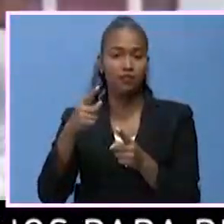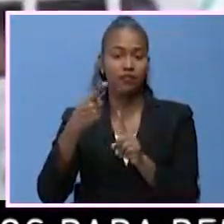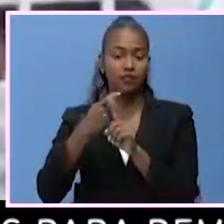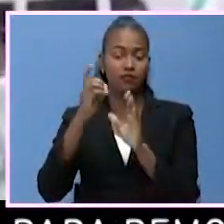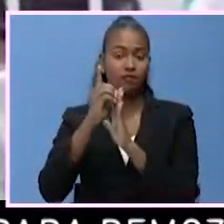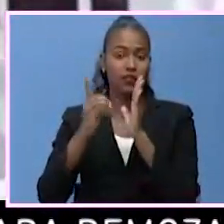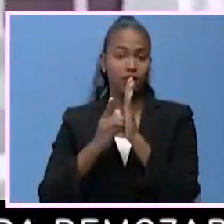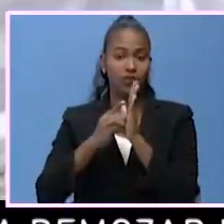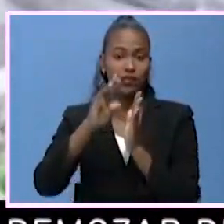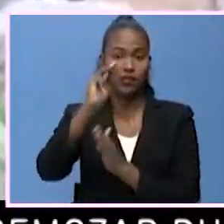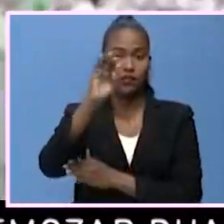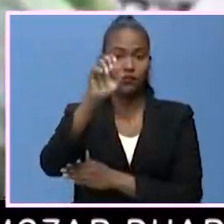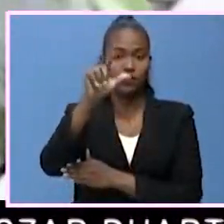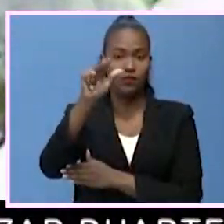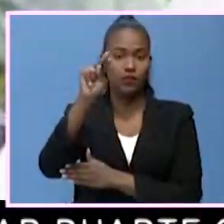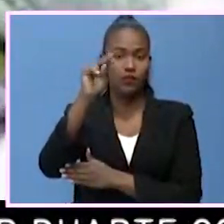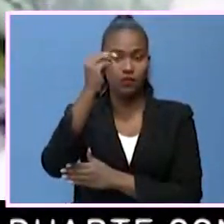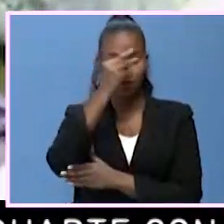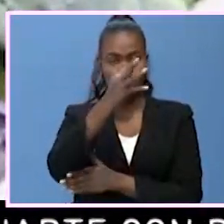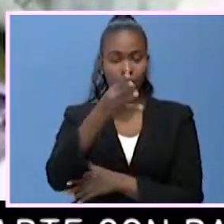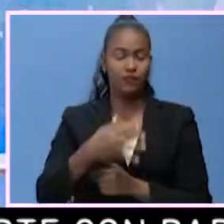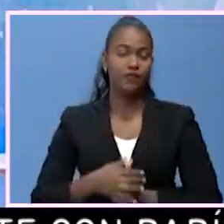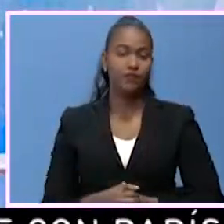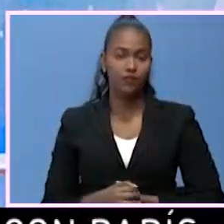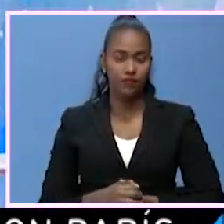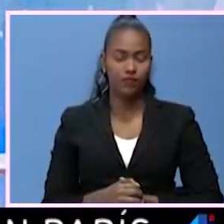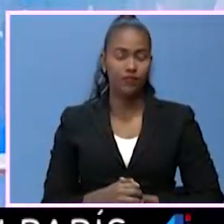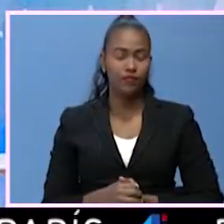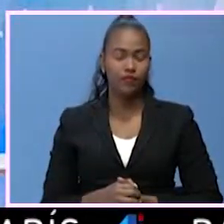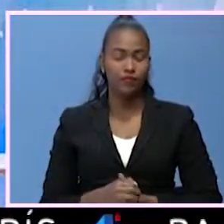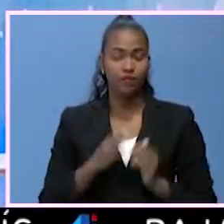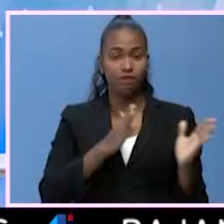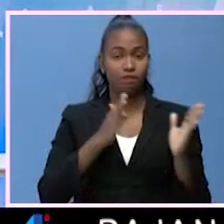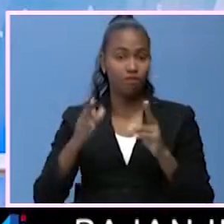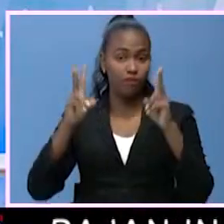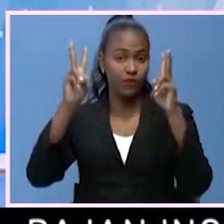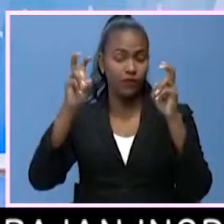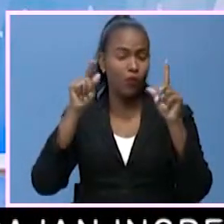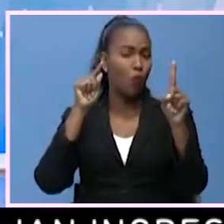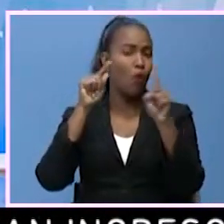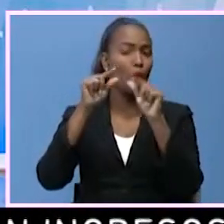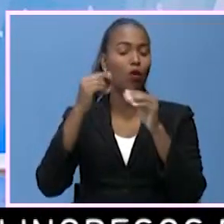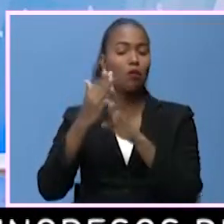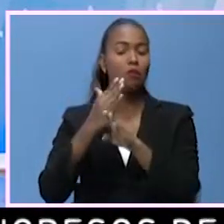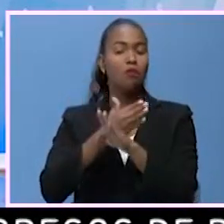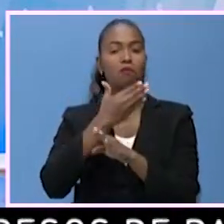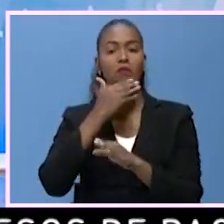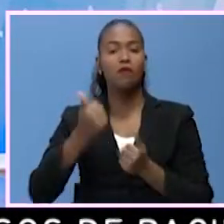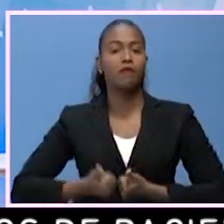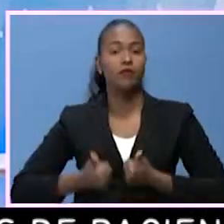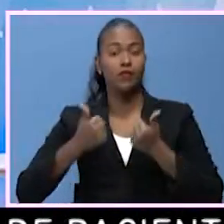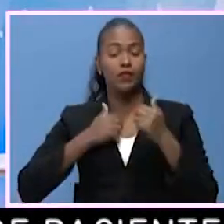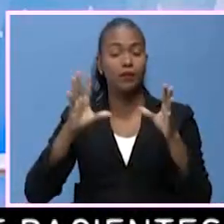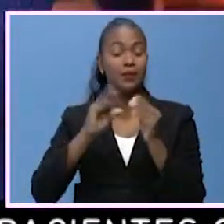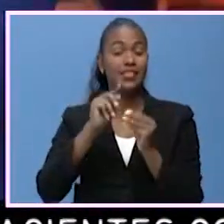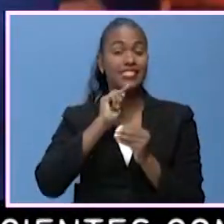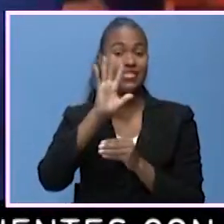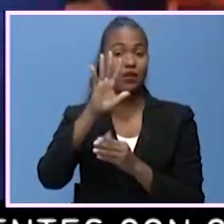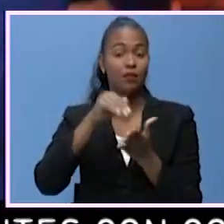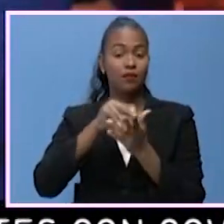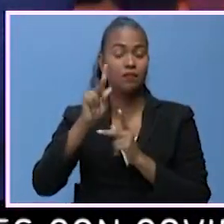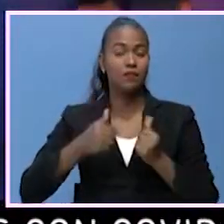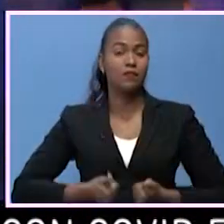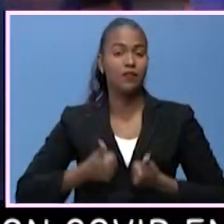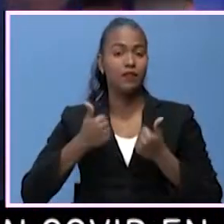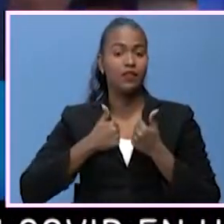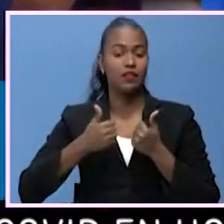en Dajabón, Melvin Toribio. En otro tema, con el objetivo de mejorar la calidad de vida de más de 5.000 comunitarios,